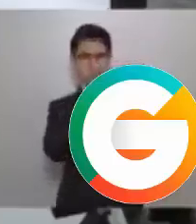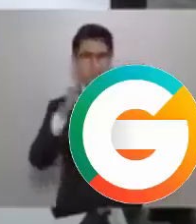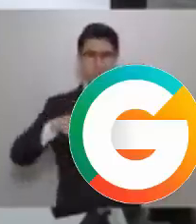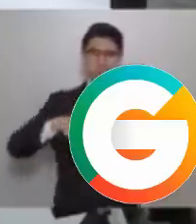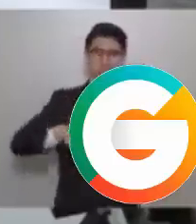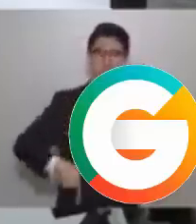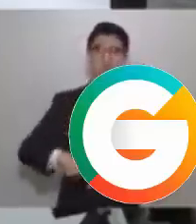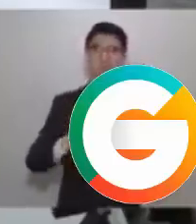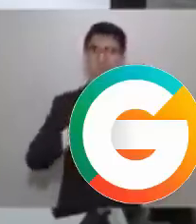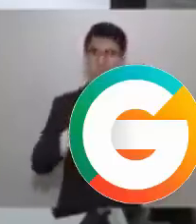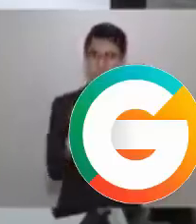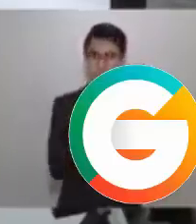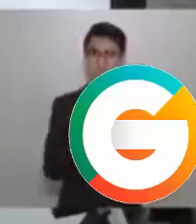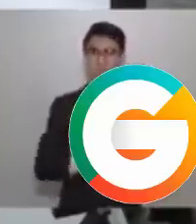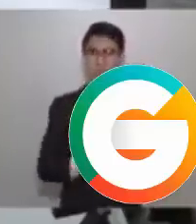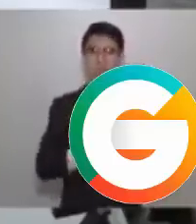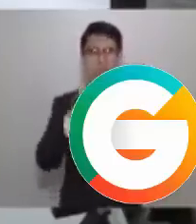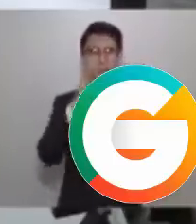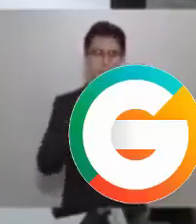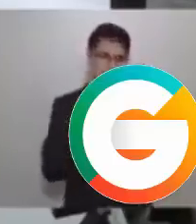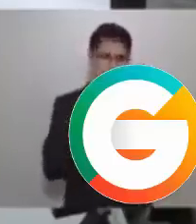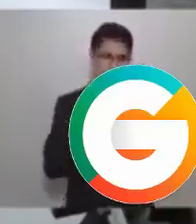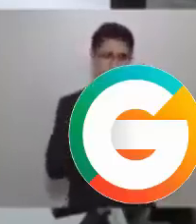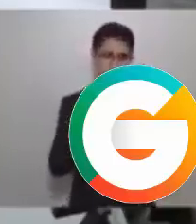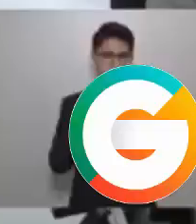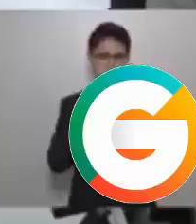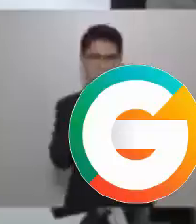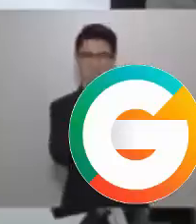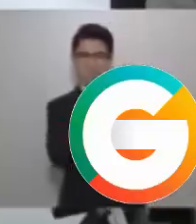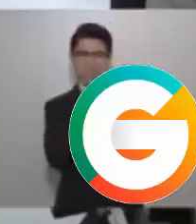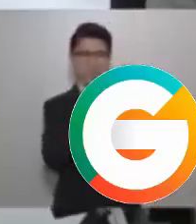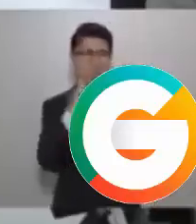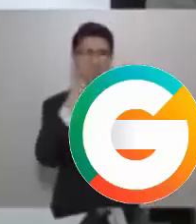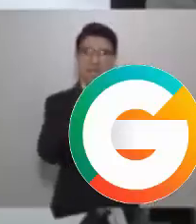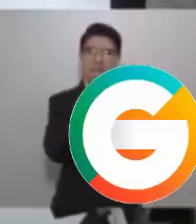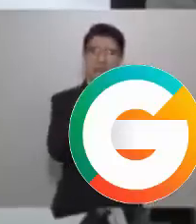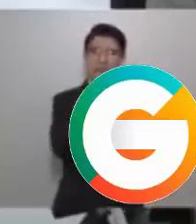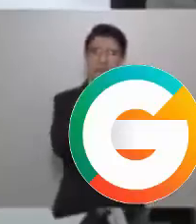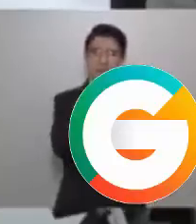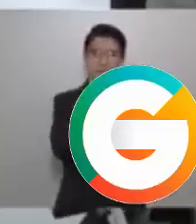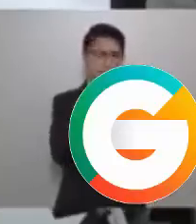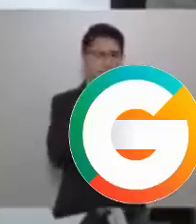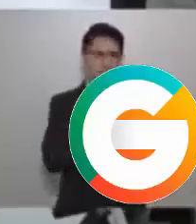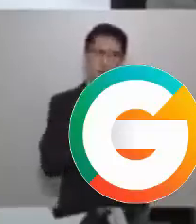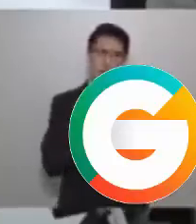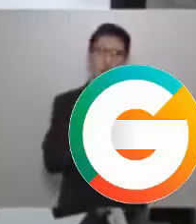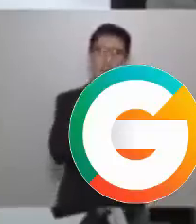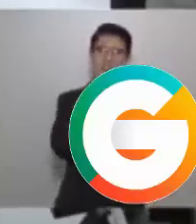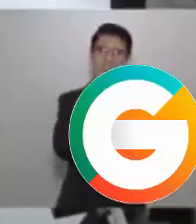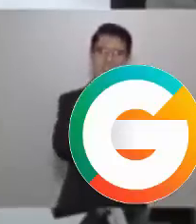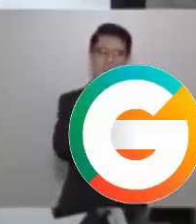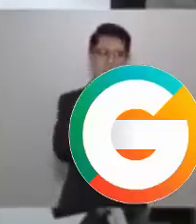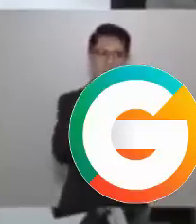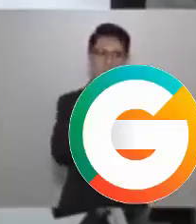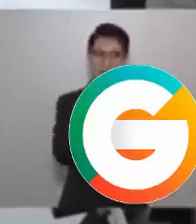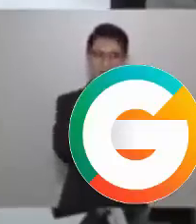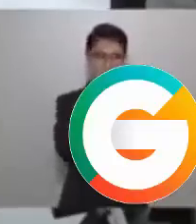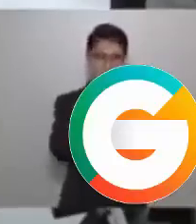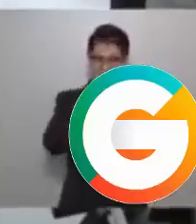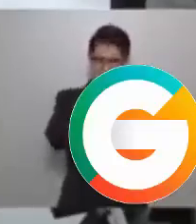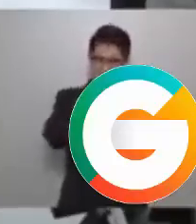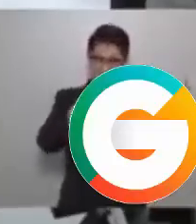camioneta en la que se bajan estos sujetos, no acababa de llegar al poblado de San Vicente, sino que por lo menos tenía 24 horas en ese